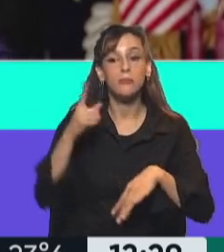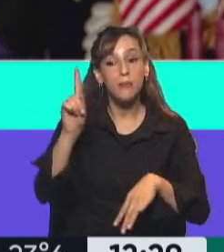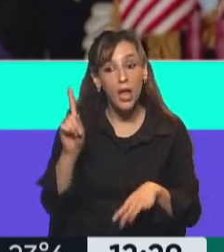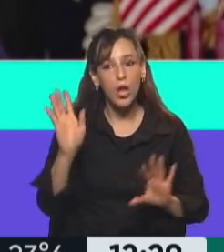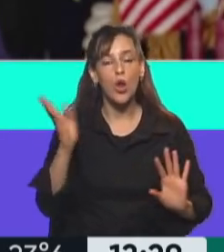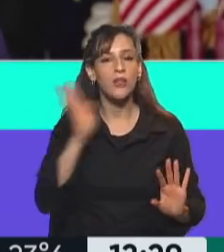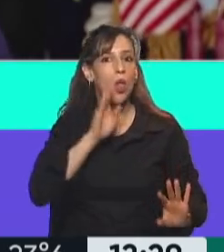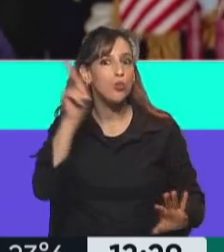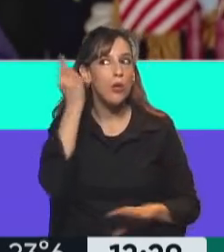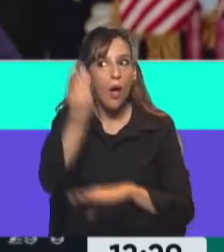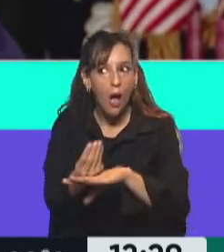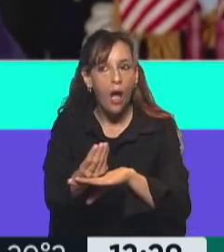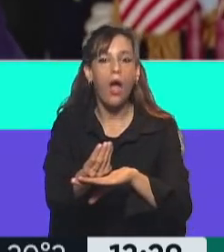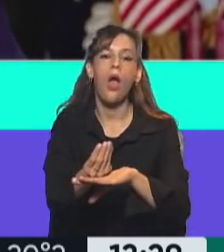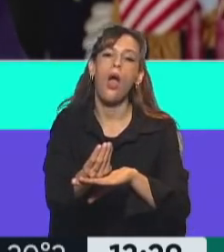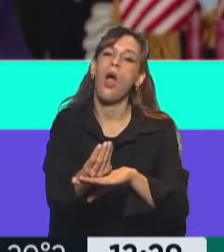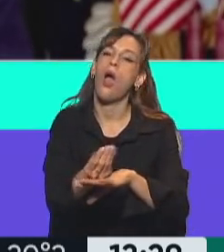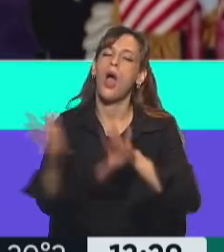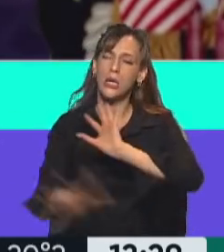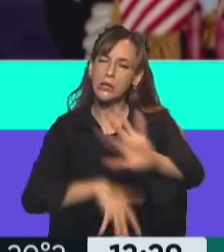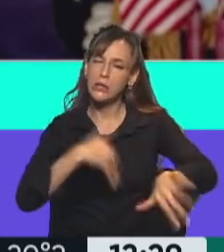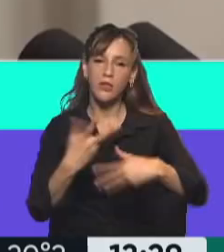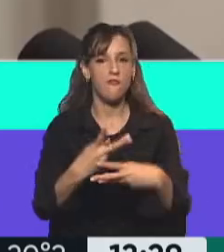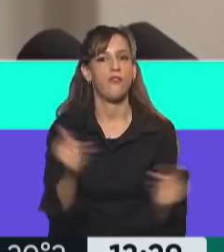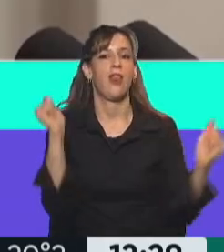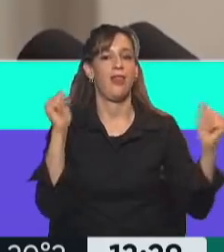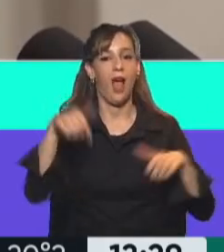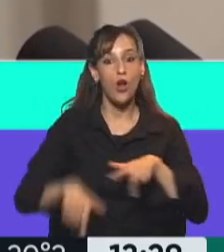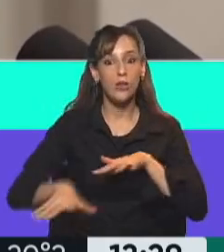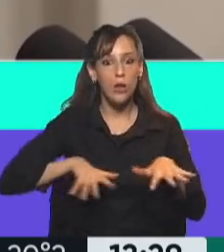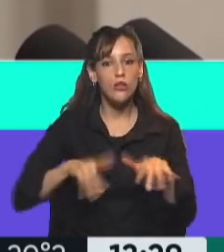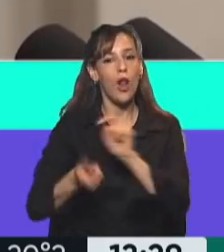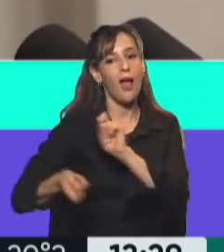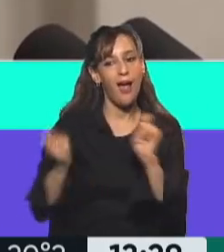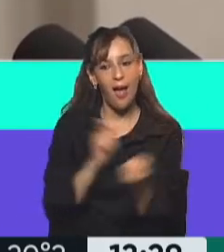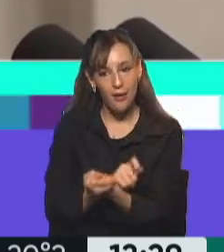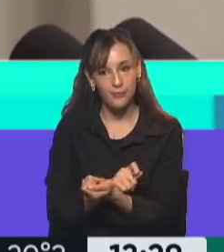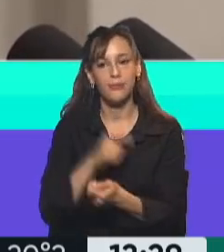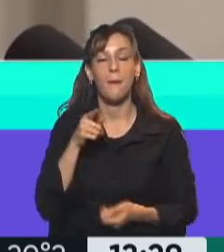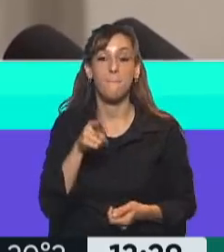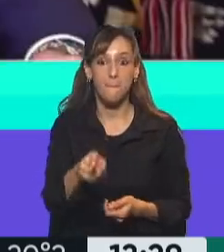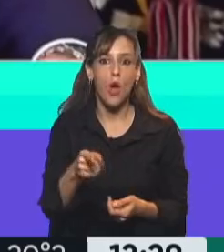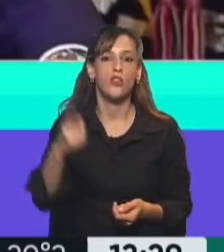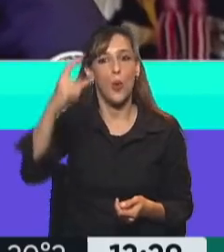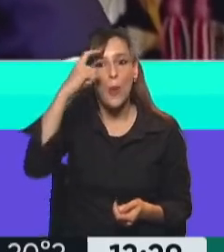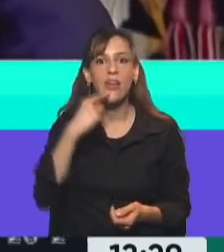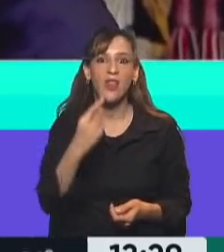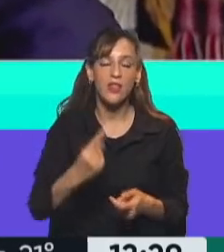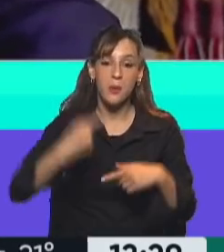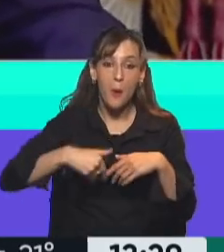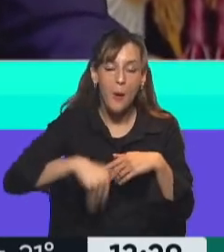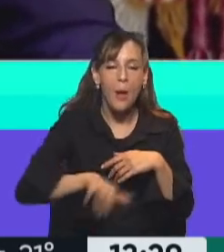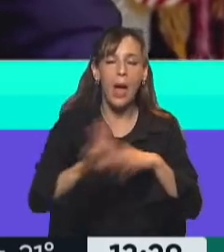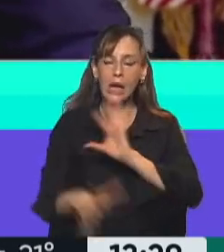nosotros, el caos se terminó y esta situación está cambiando. Entonces, esa alusión de Biden al caos que se vendría es